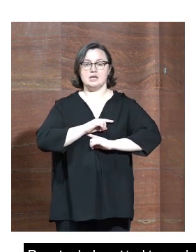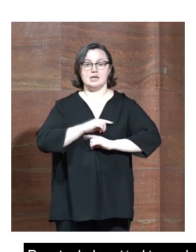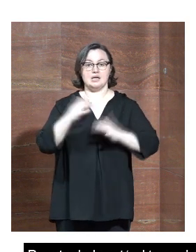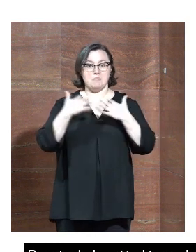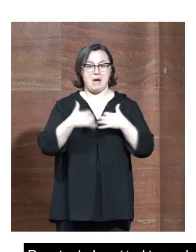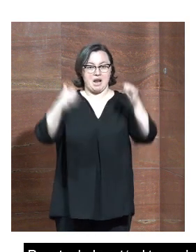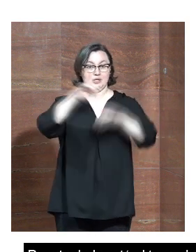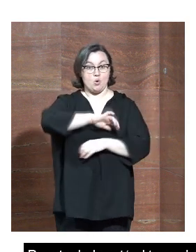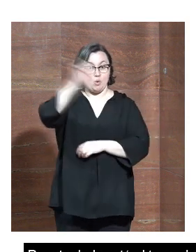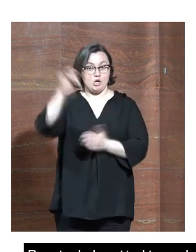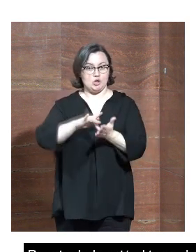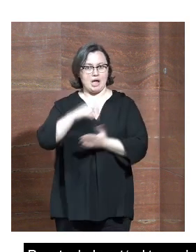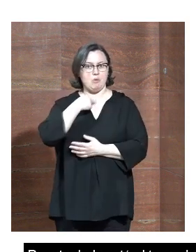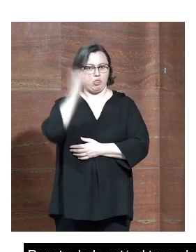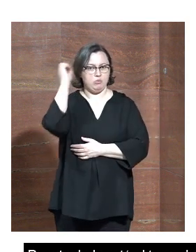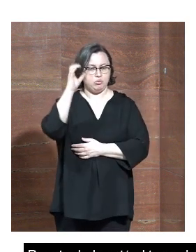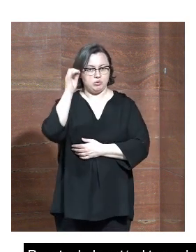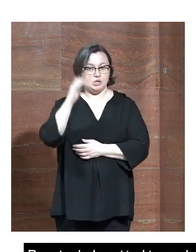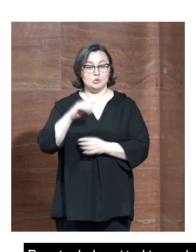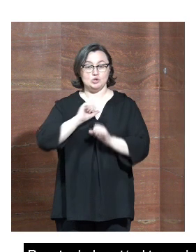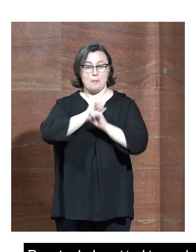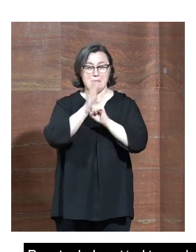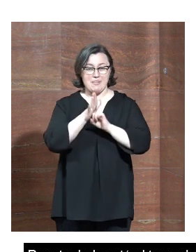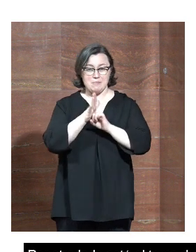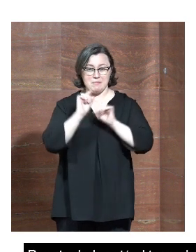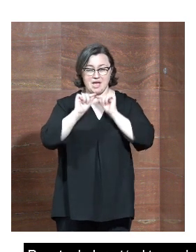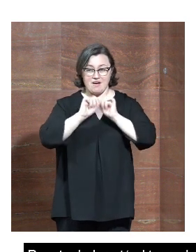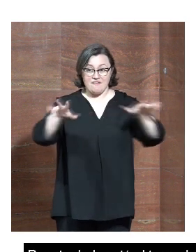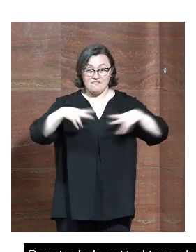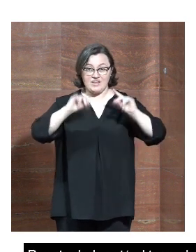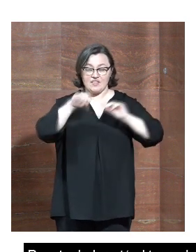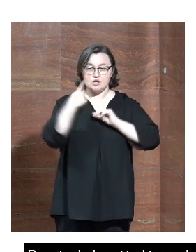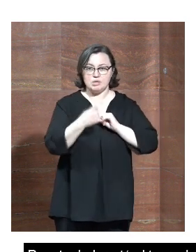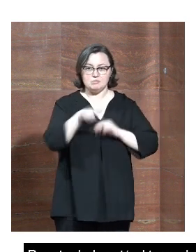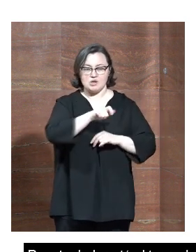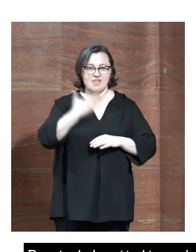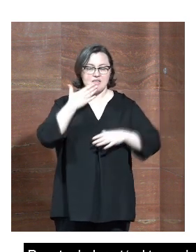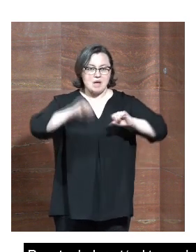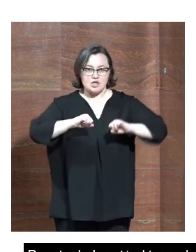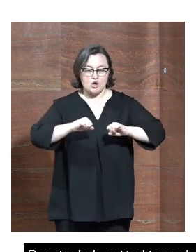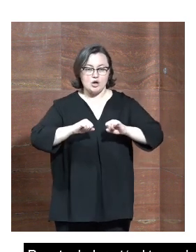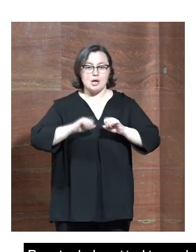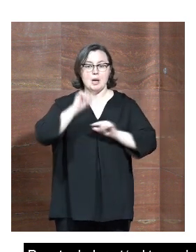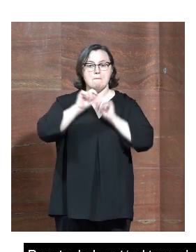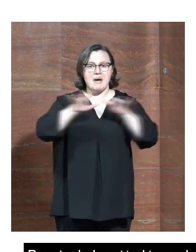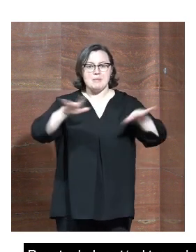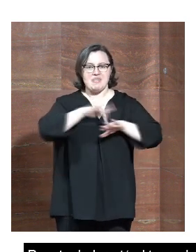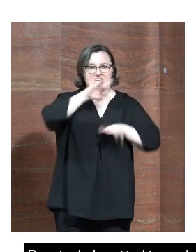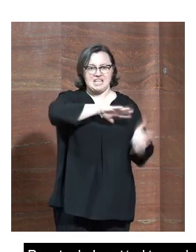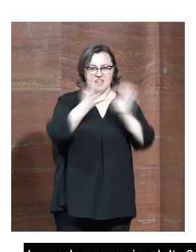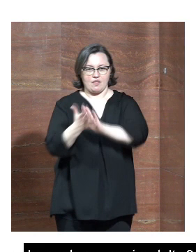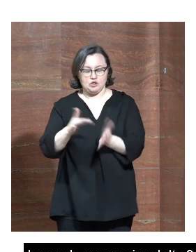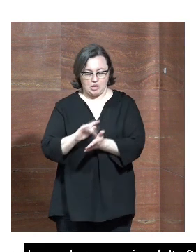Parlamento Europeo, realmente después de la pandemia del coronavirus nos ha llegado a los mayores la pandemia de la